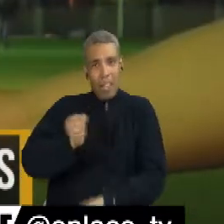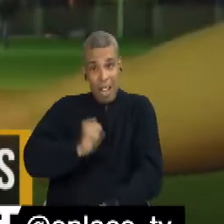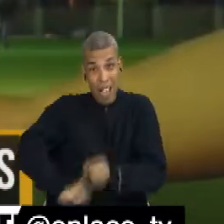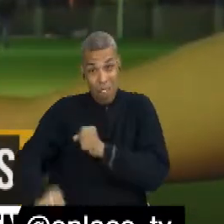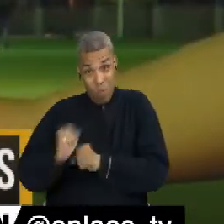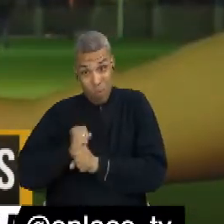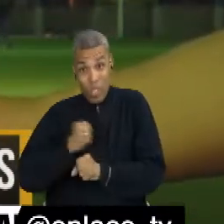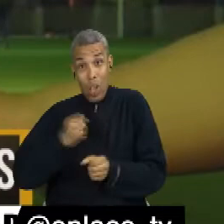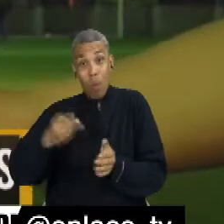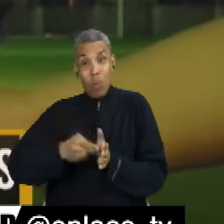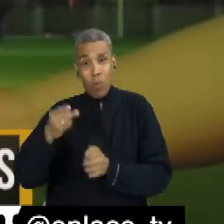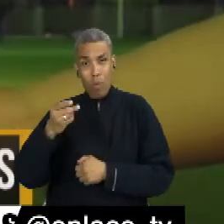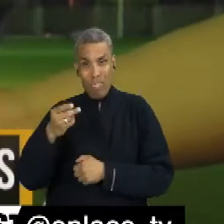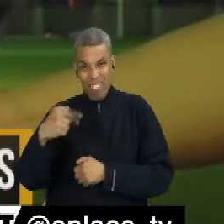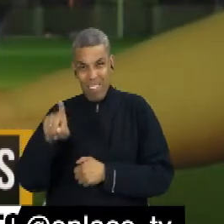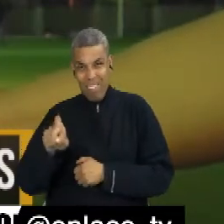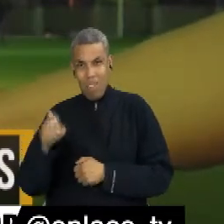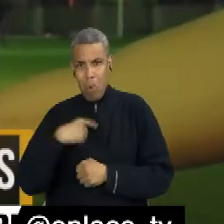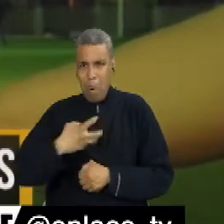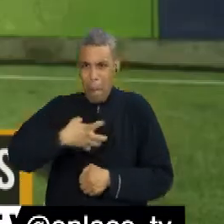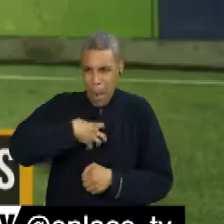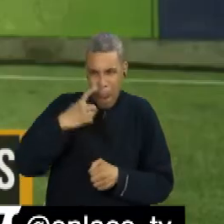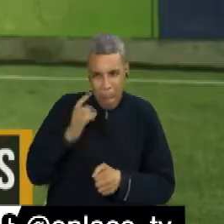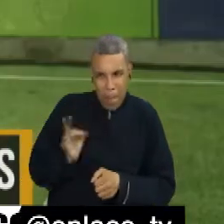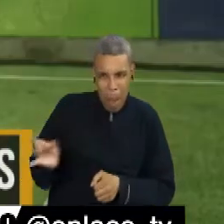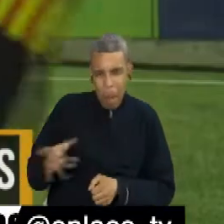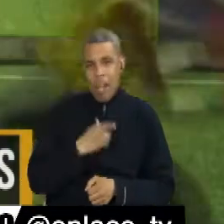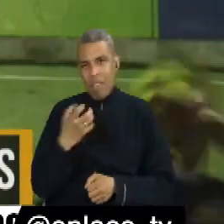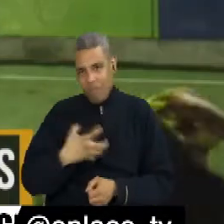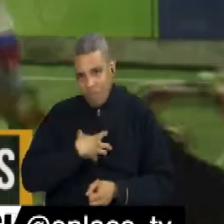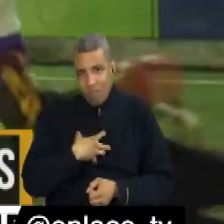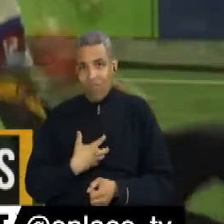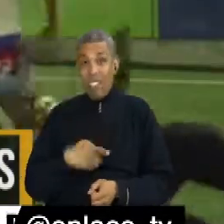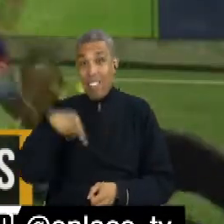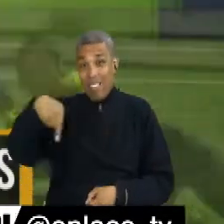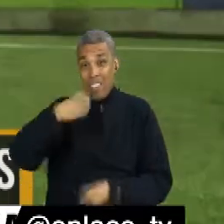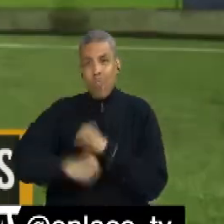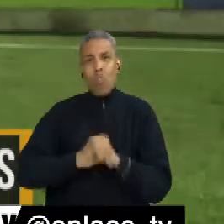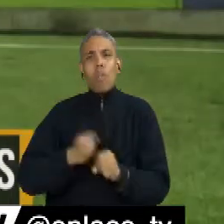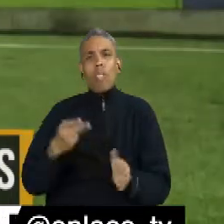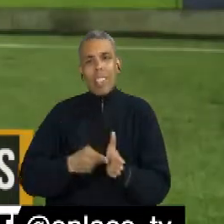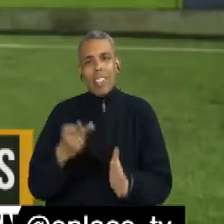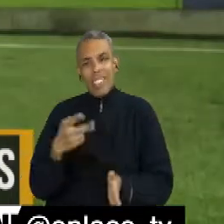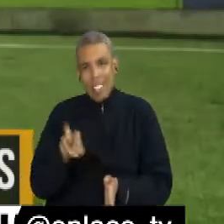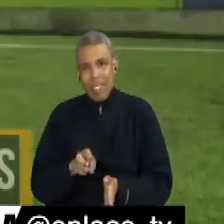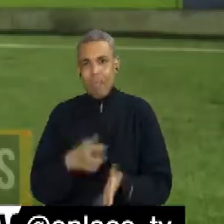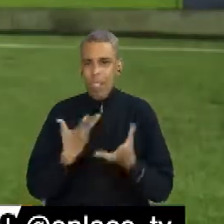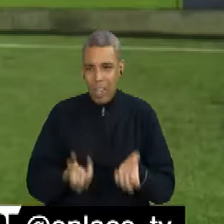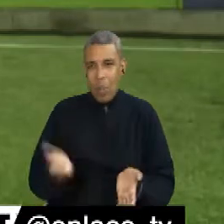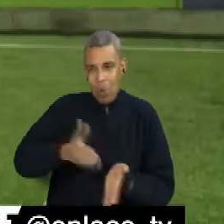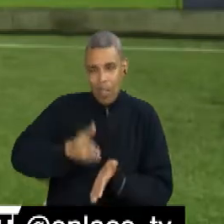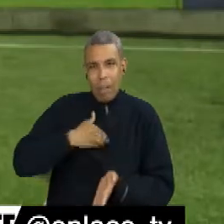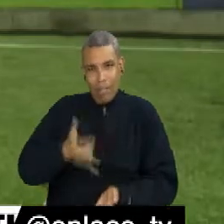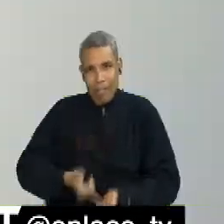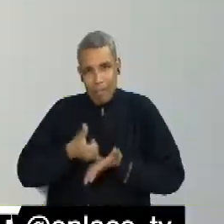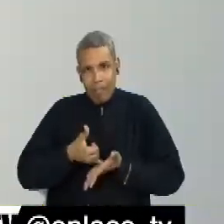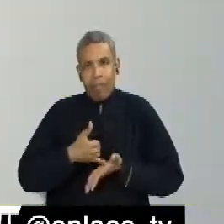y este año espero ganarla otra vez. El torneo de la batalla de arqueros se desarrollará a mediados del mes de